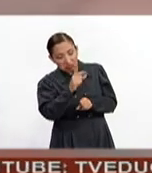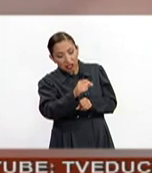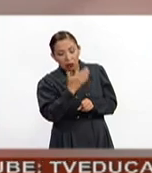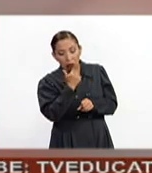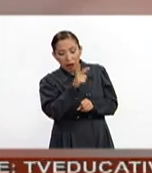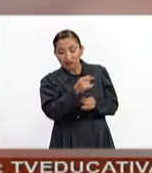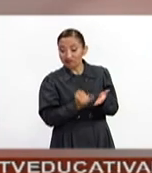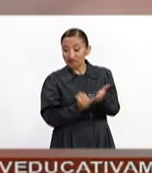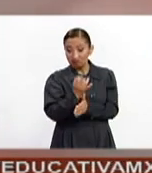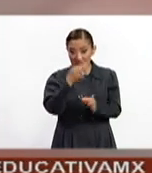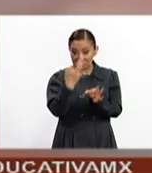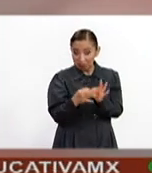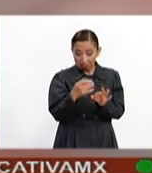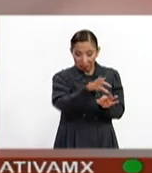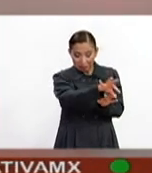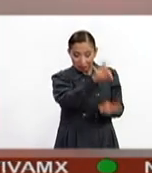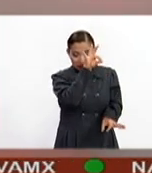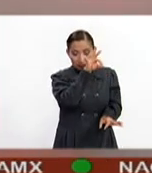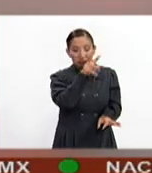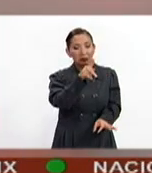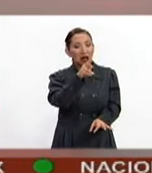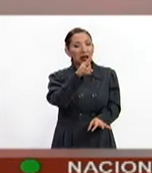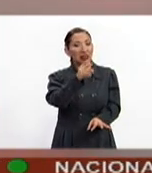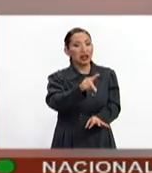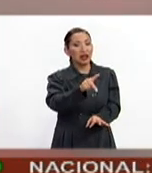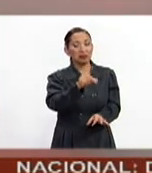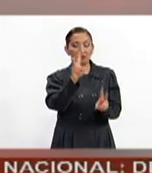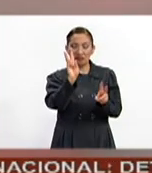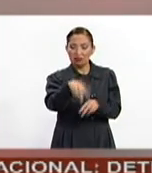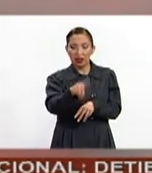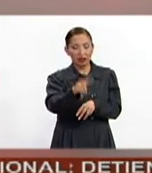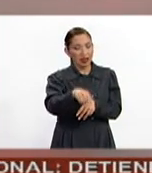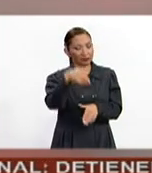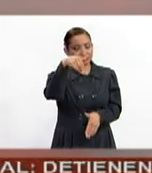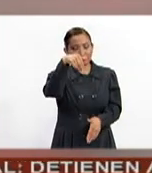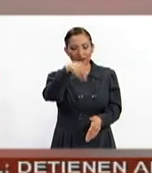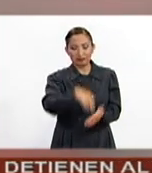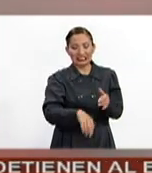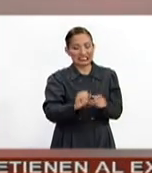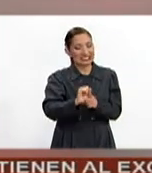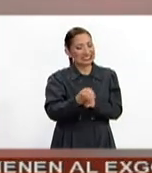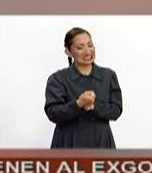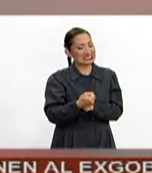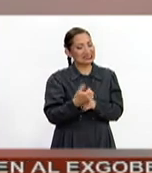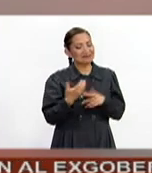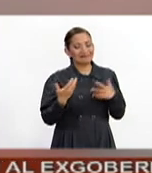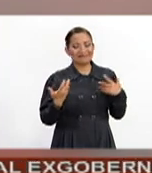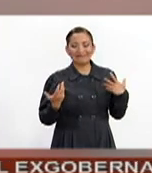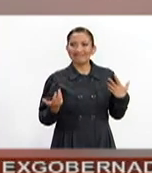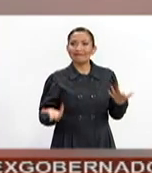toma la decisión correcta, el PRD de verdad que estaría en una situación